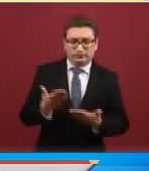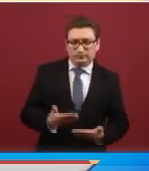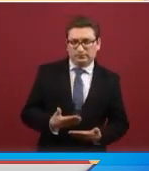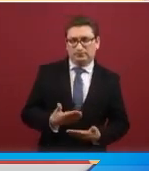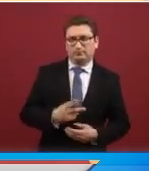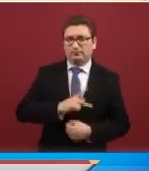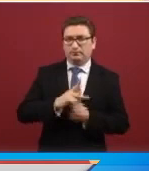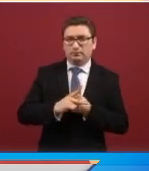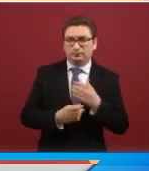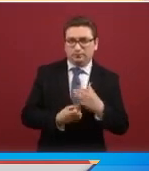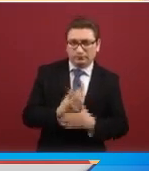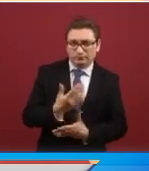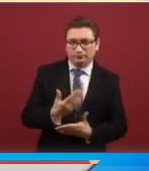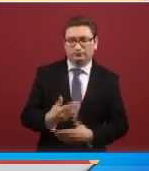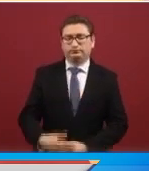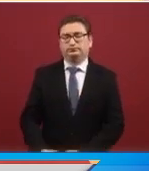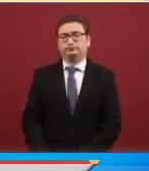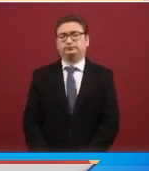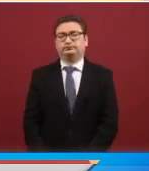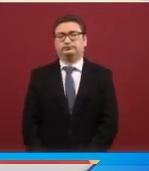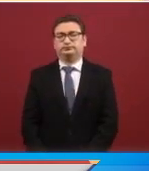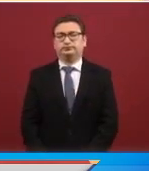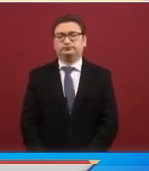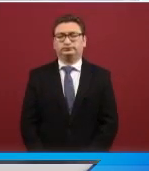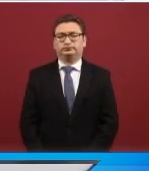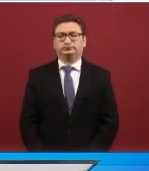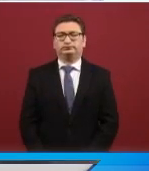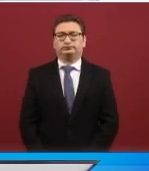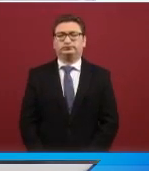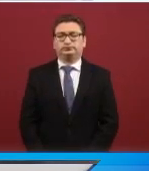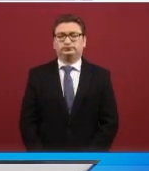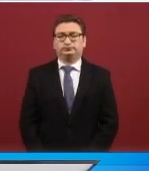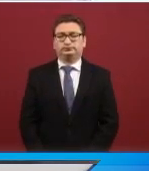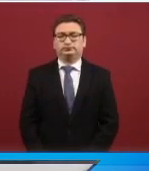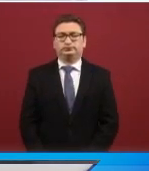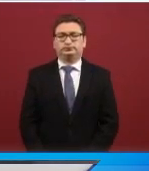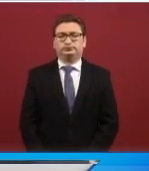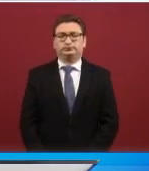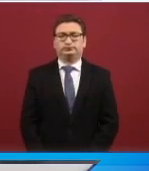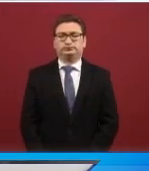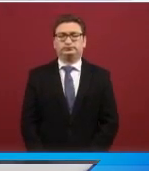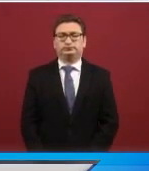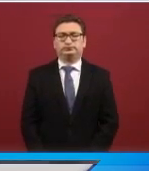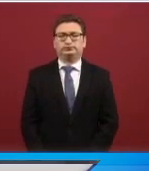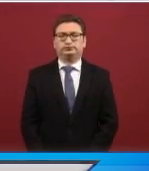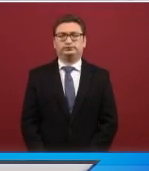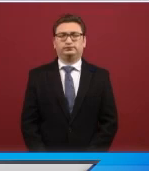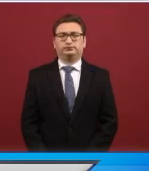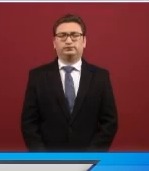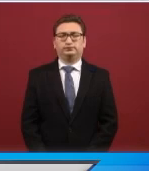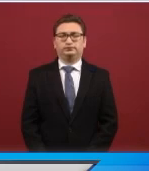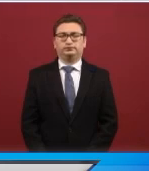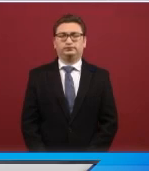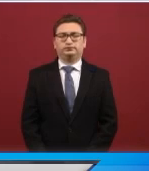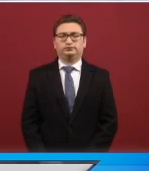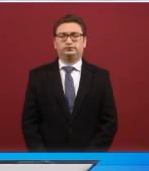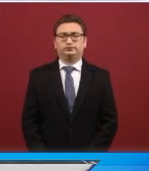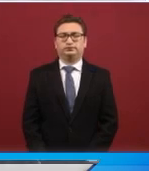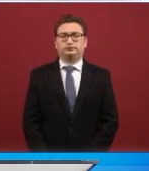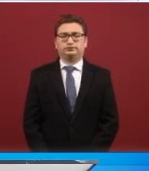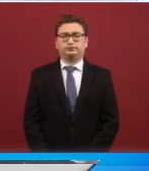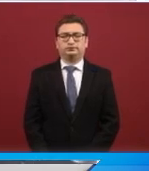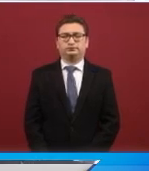ejemplares. Entregó 18 millones de hectáreas a 1 millón de familias campesinas y defendió los derechos laborales de los trabajadores, y sobre todo